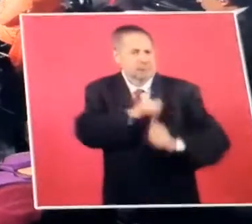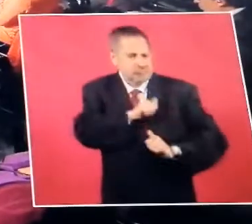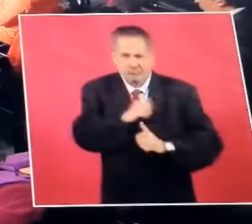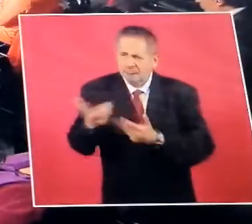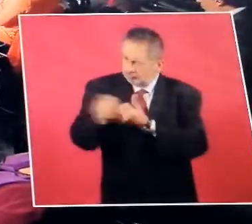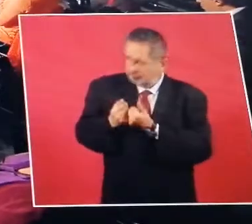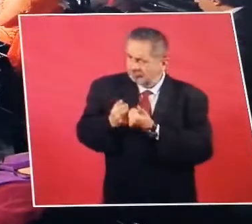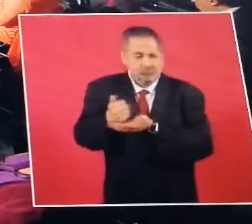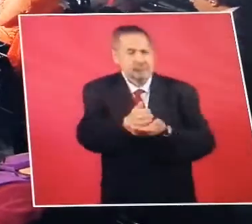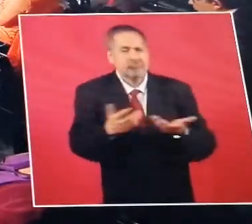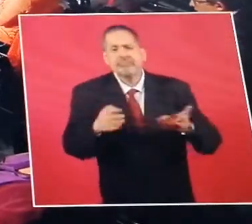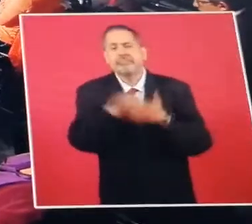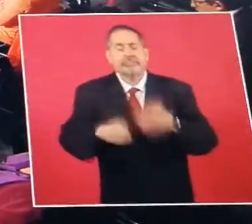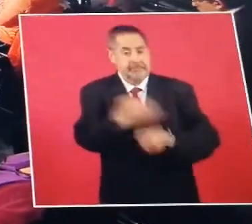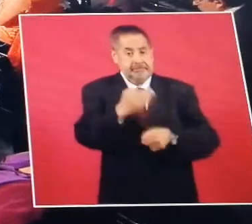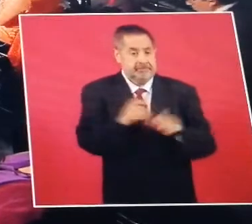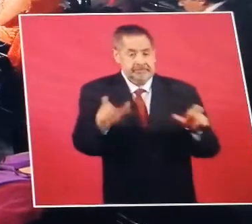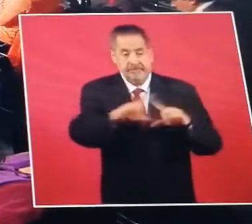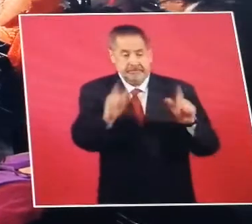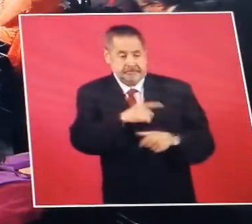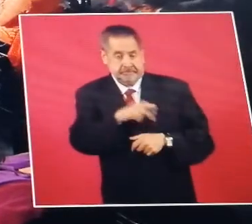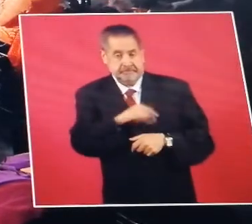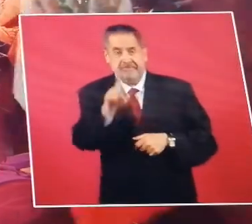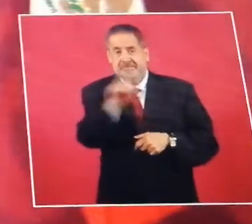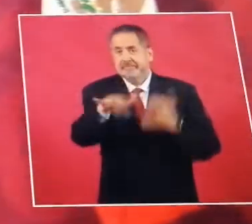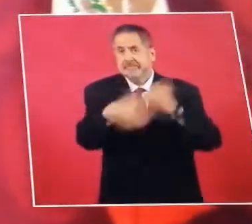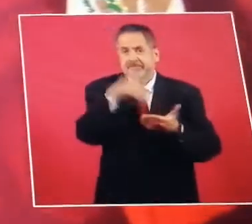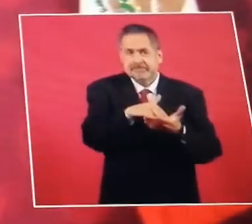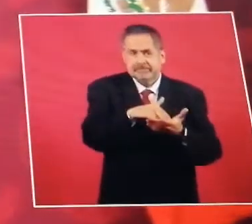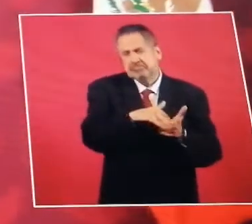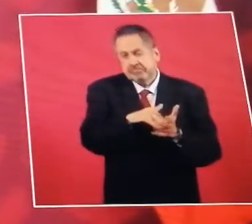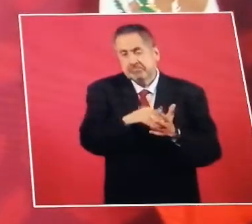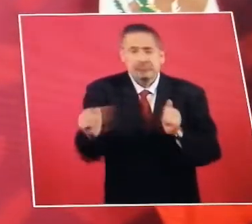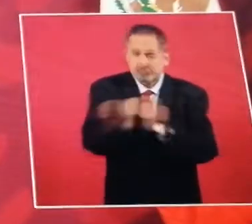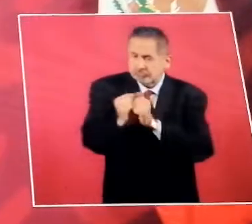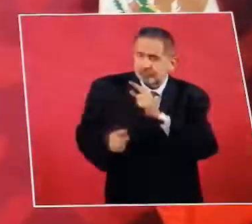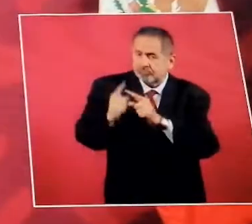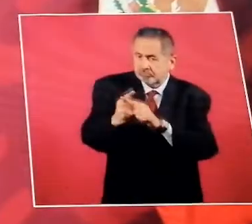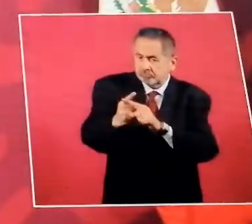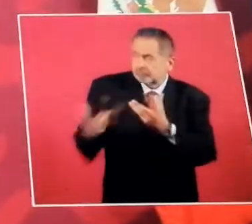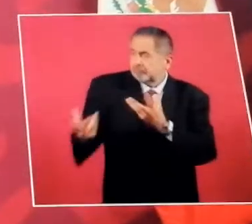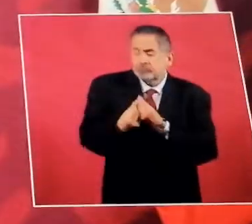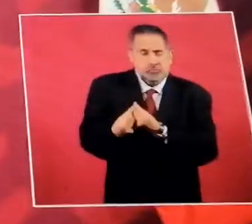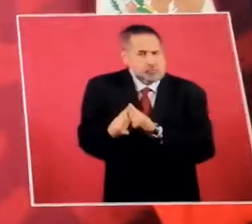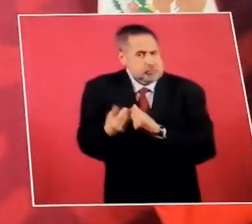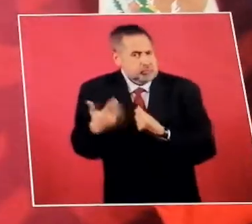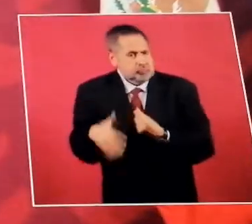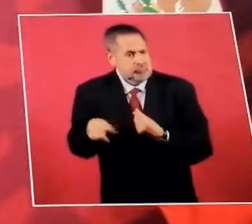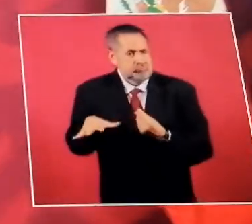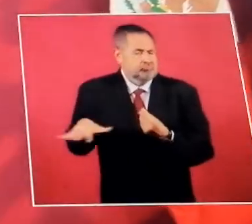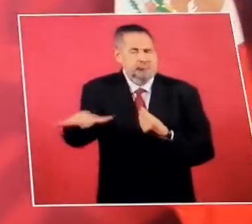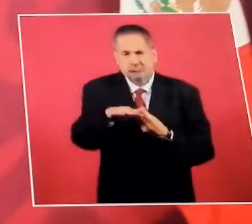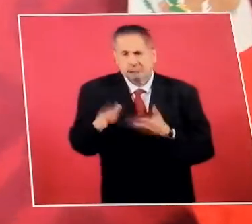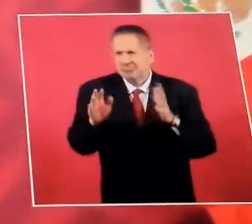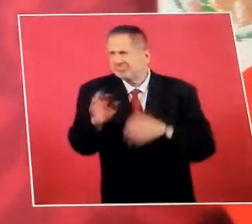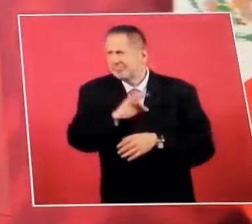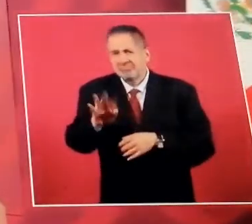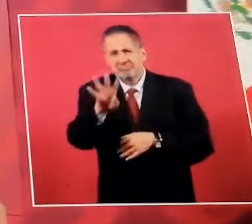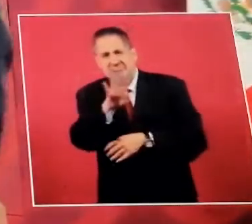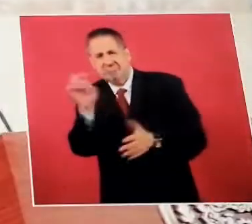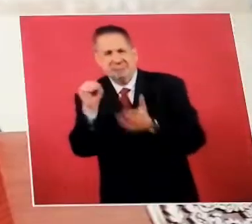de 115 mil elementos que tenemos de la Guardia, contar con